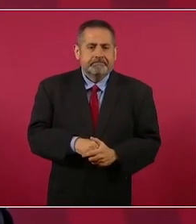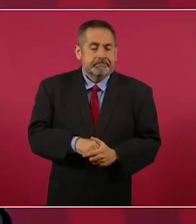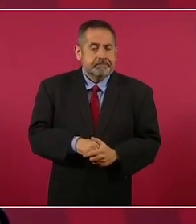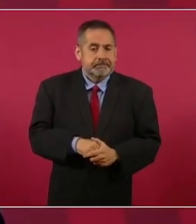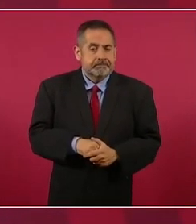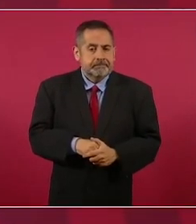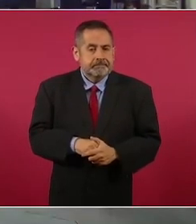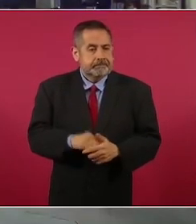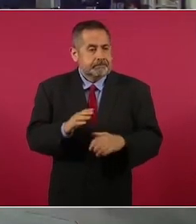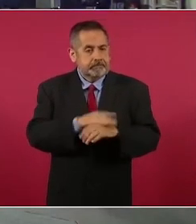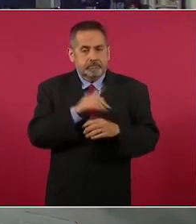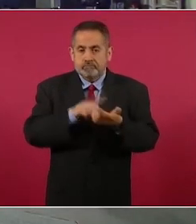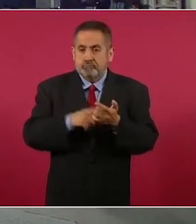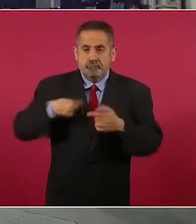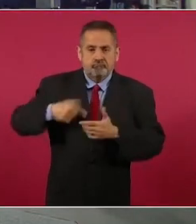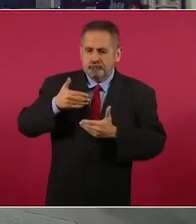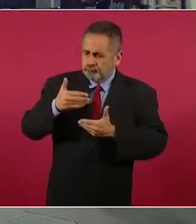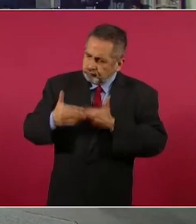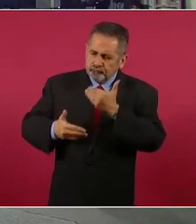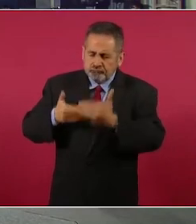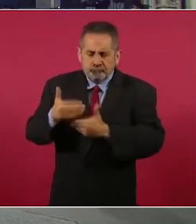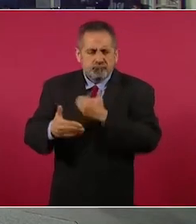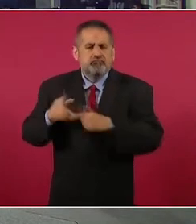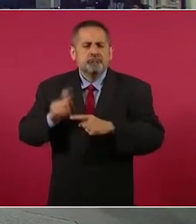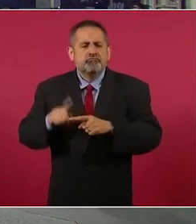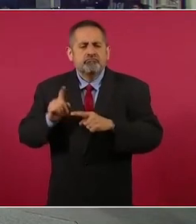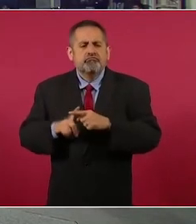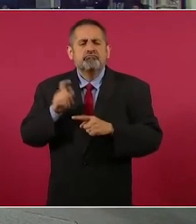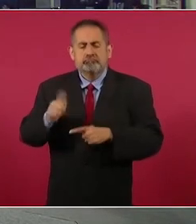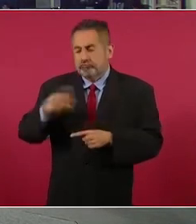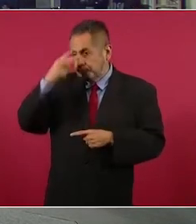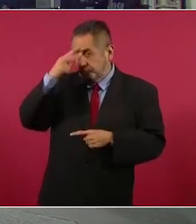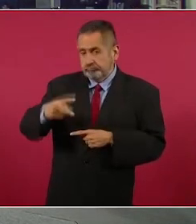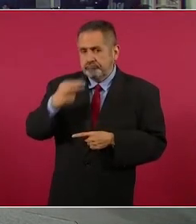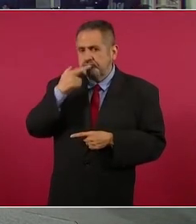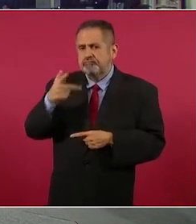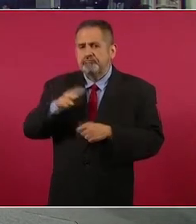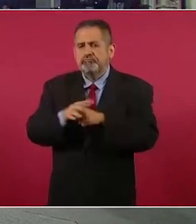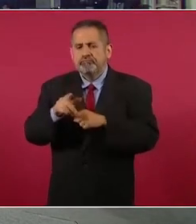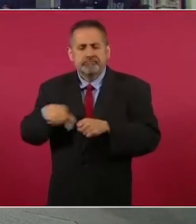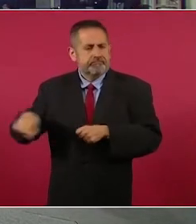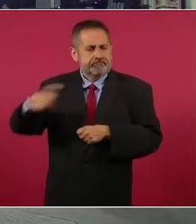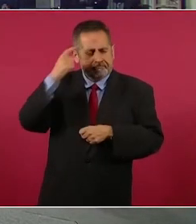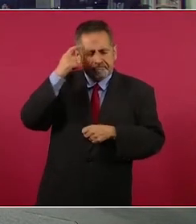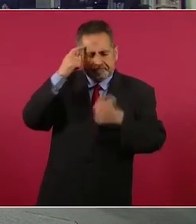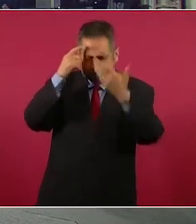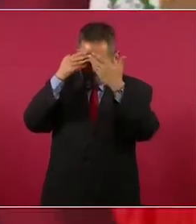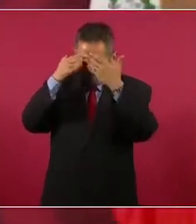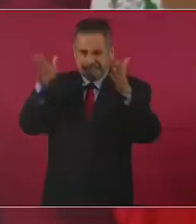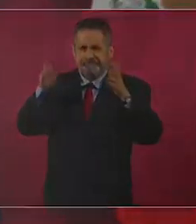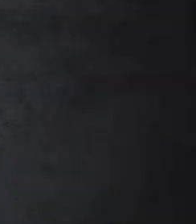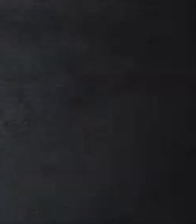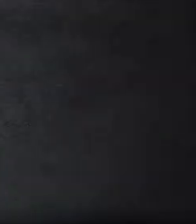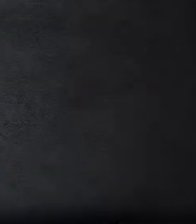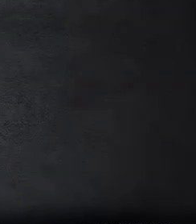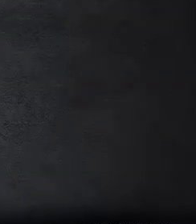porque si en algo hemos avanzado en México ha sido en la revolución de las conciencias.